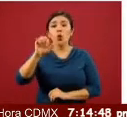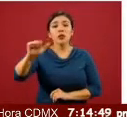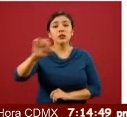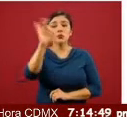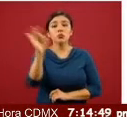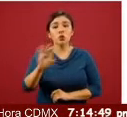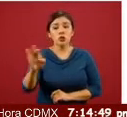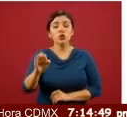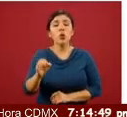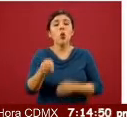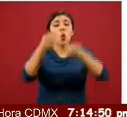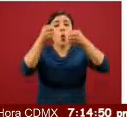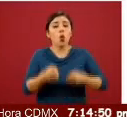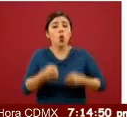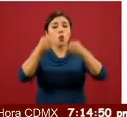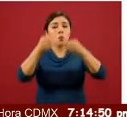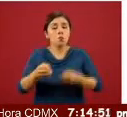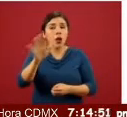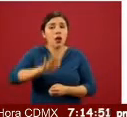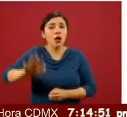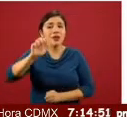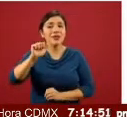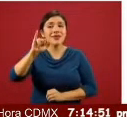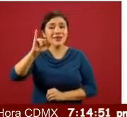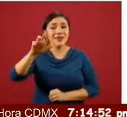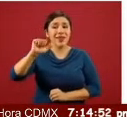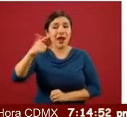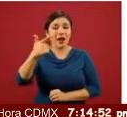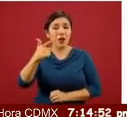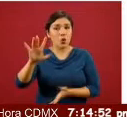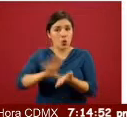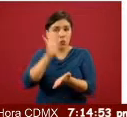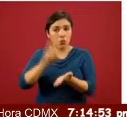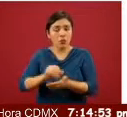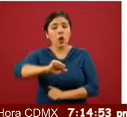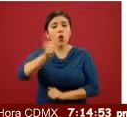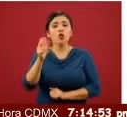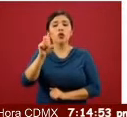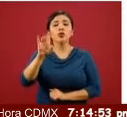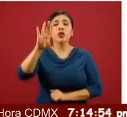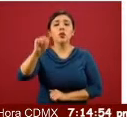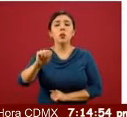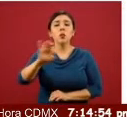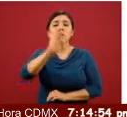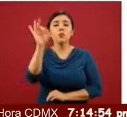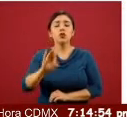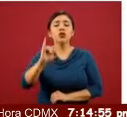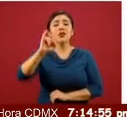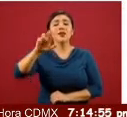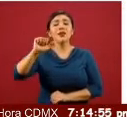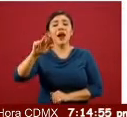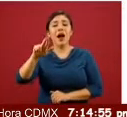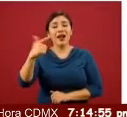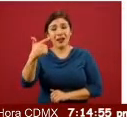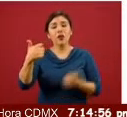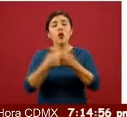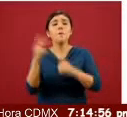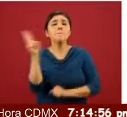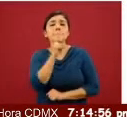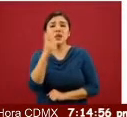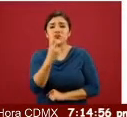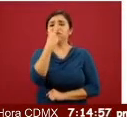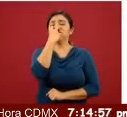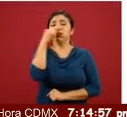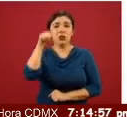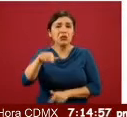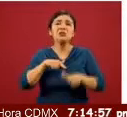la ocupación de las camas IRA general y 39% las camas IRA ventilador. Prácticamente es una proporción que se ha